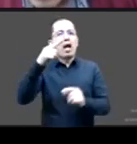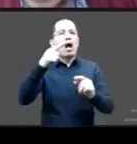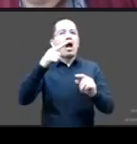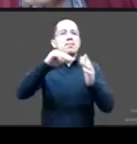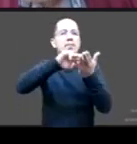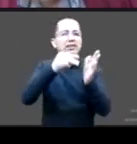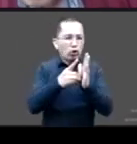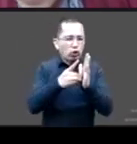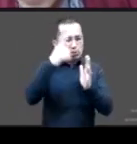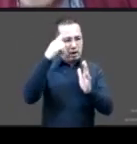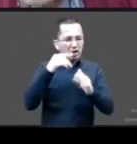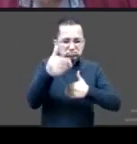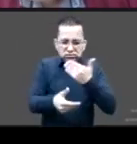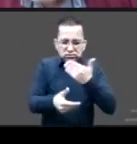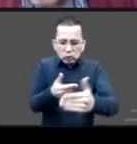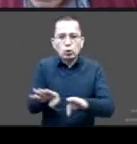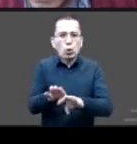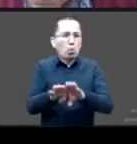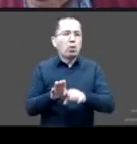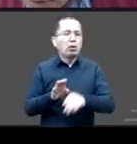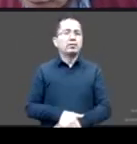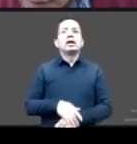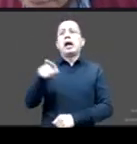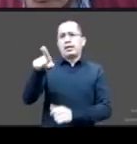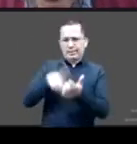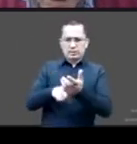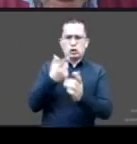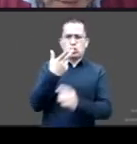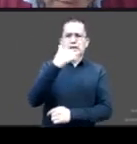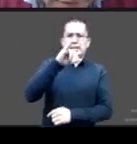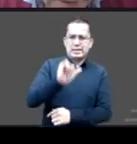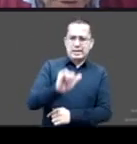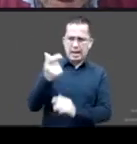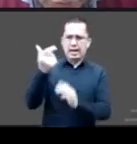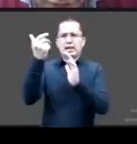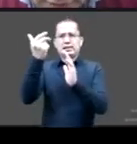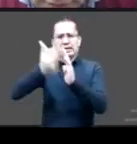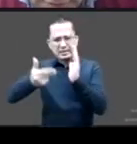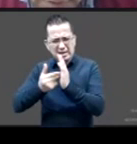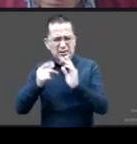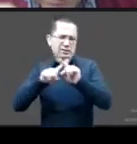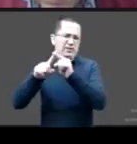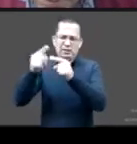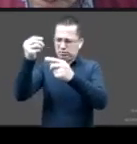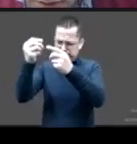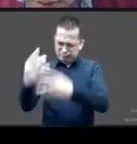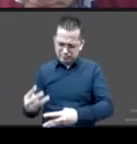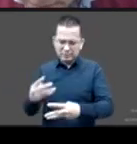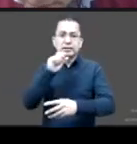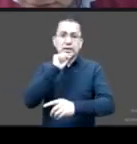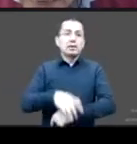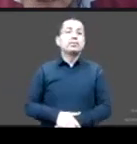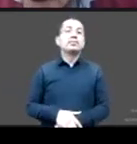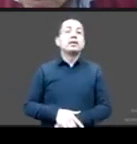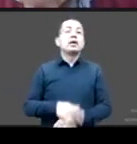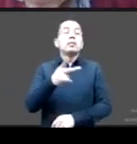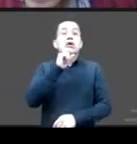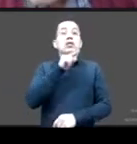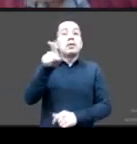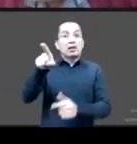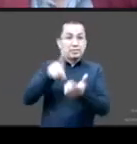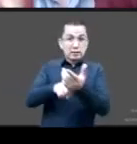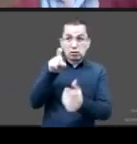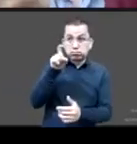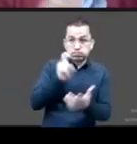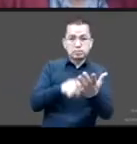objetivos son guías son talleres etcétera pero también hay por ejemplo hay 226 conceptuales que permiten diálogos